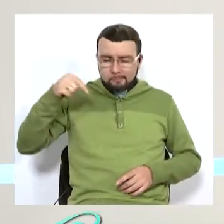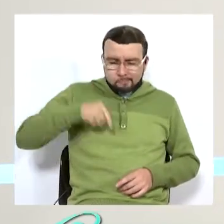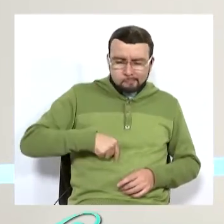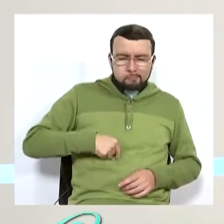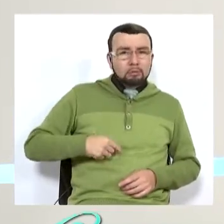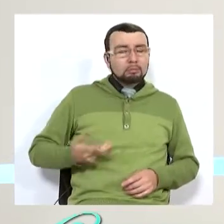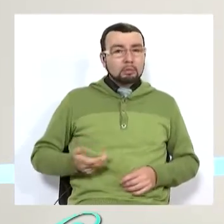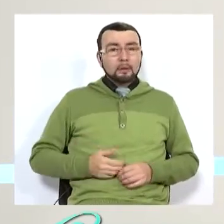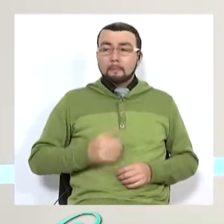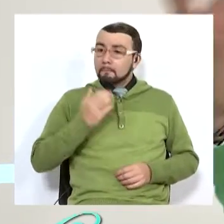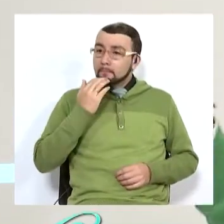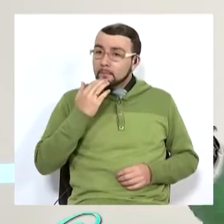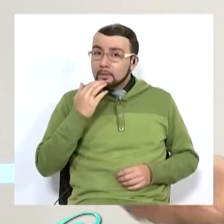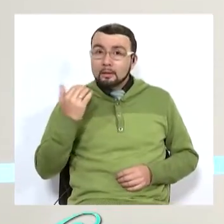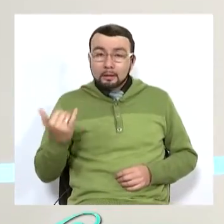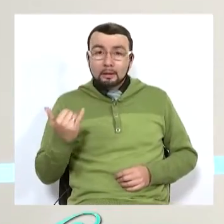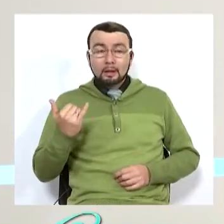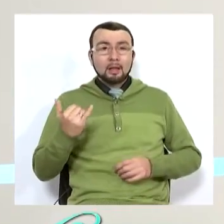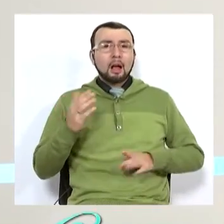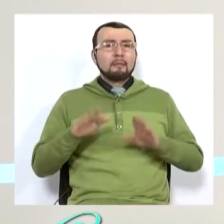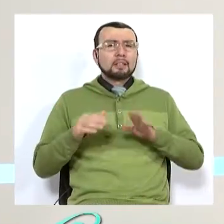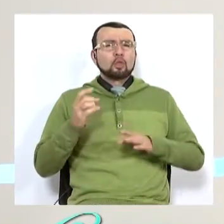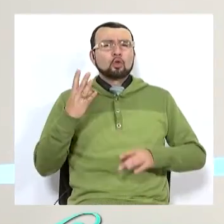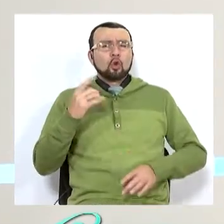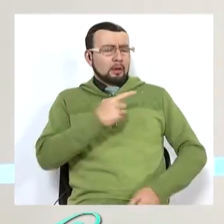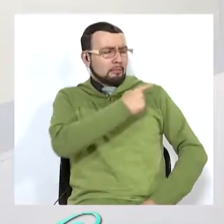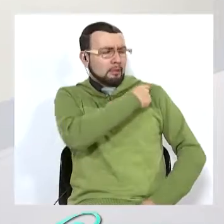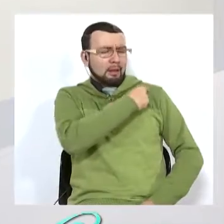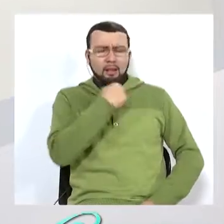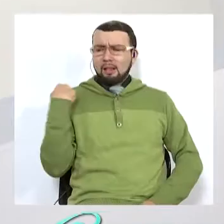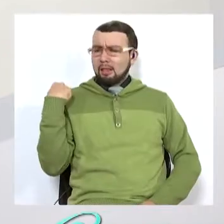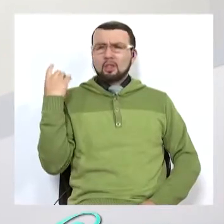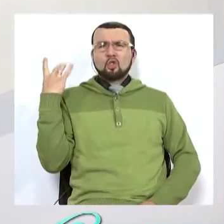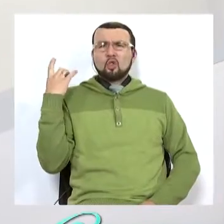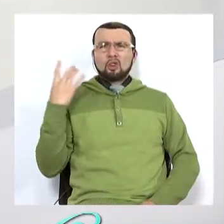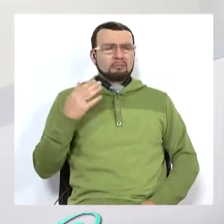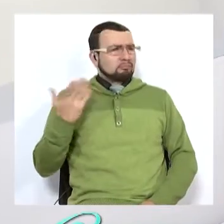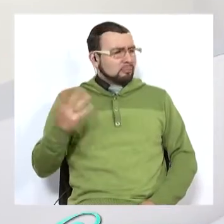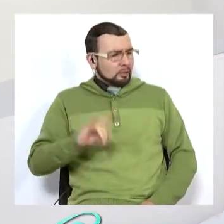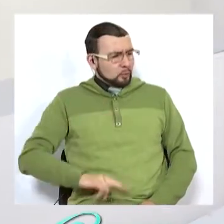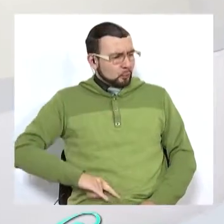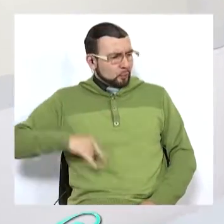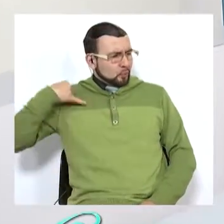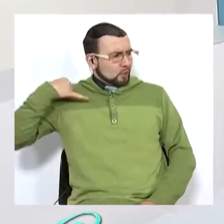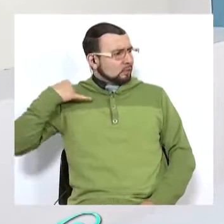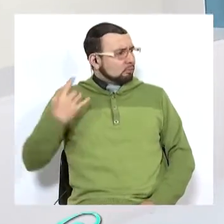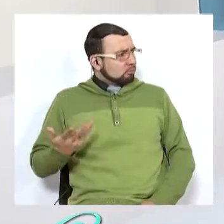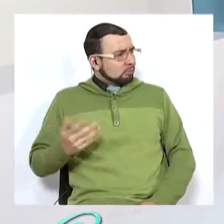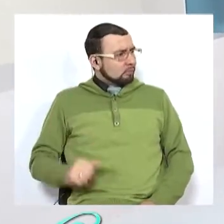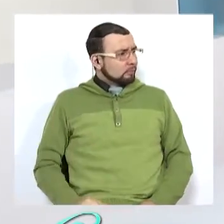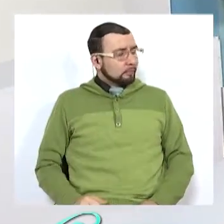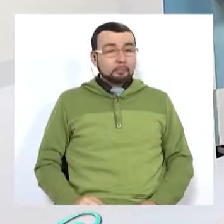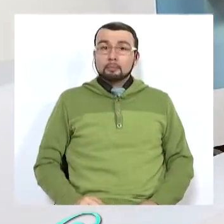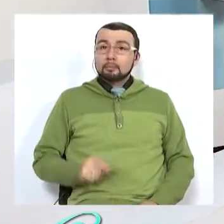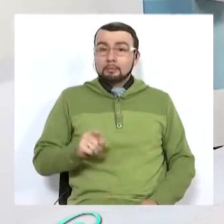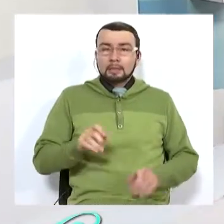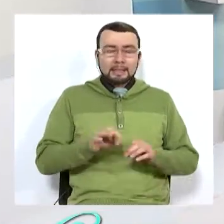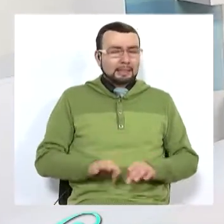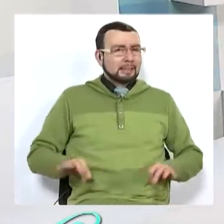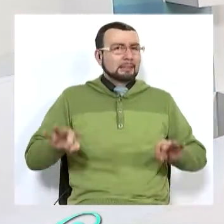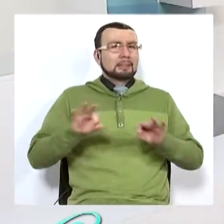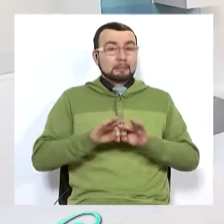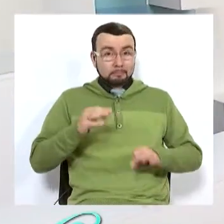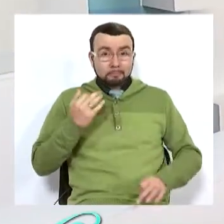dolores abdominales que se irradian a los hombros y demás, doctor Otoniel. Entonces, hombros es un sitio clave para